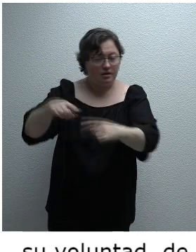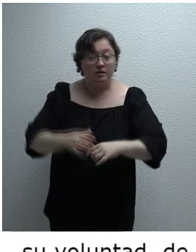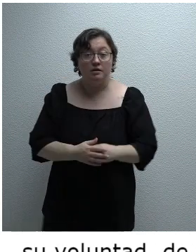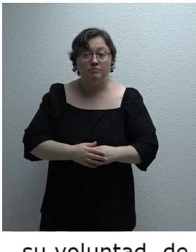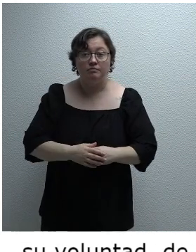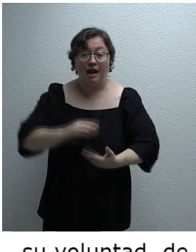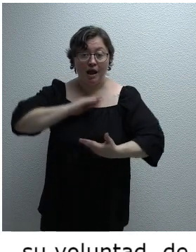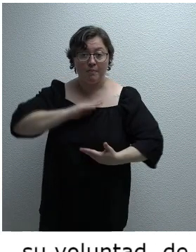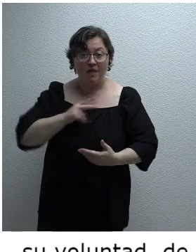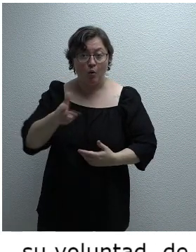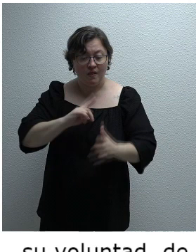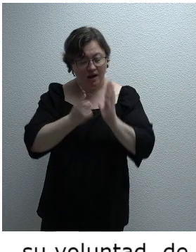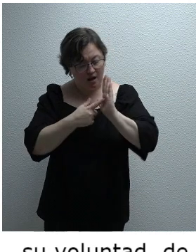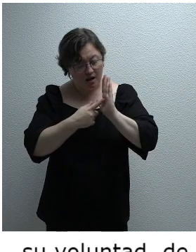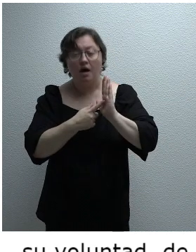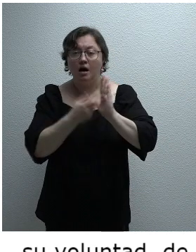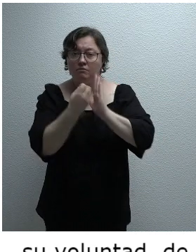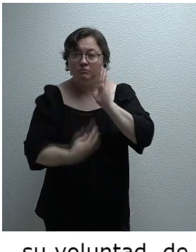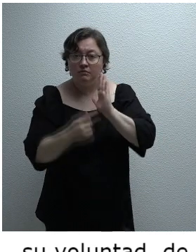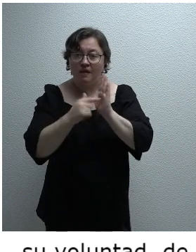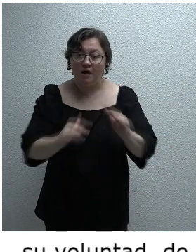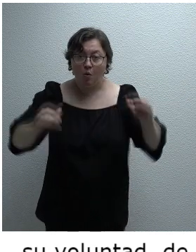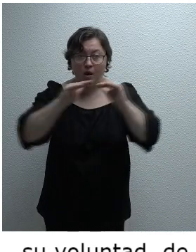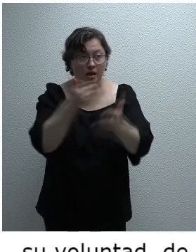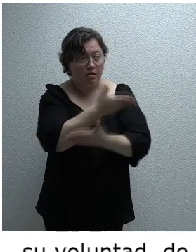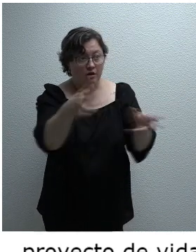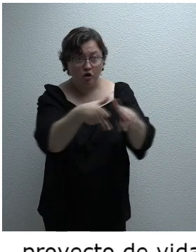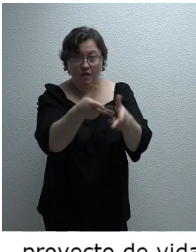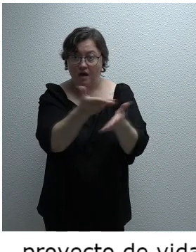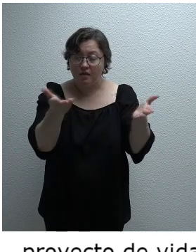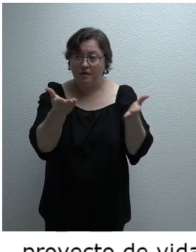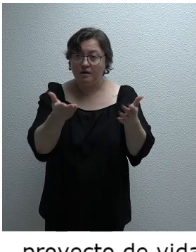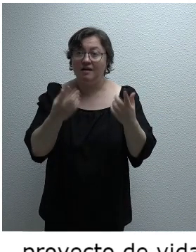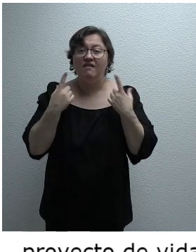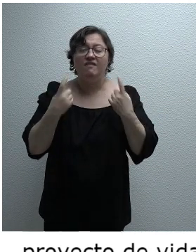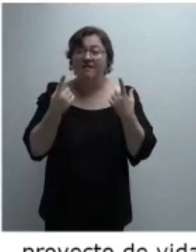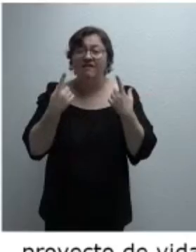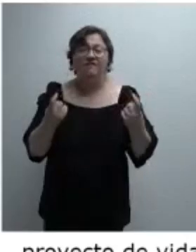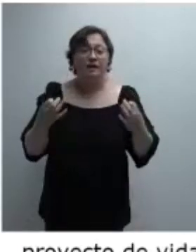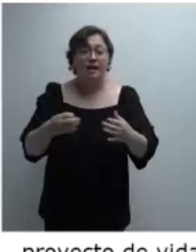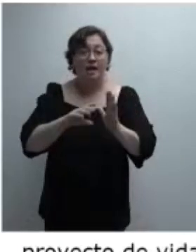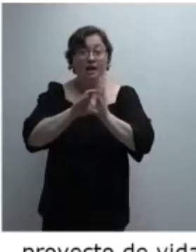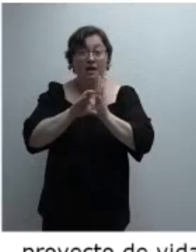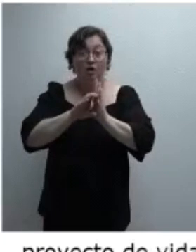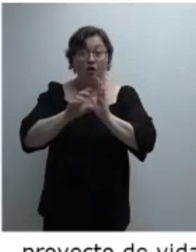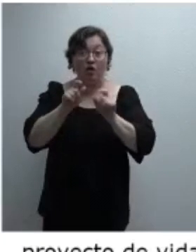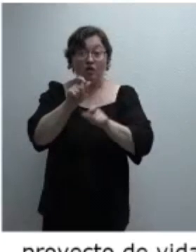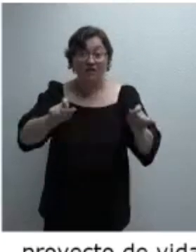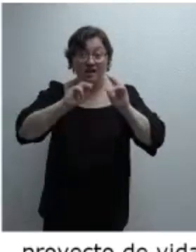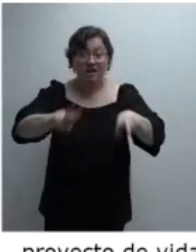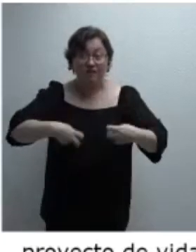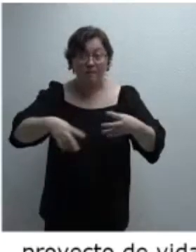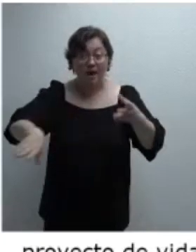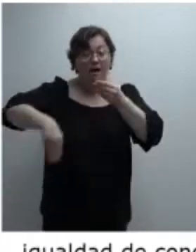esta capacidad jurídica en igualdad de condiciones, se necesita que esta reforma vaya acompañada de una